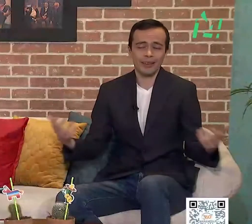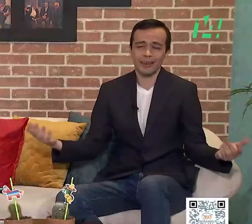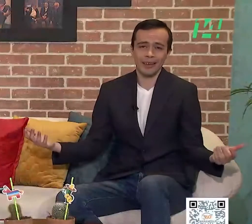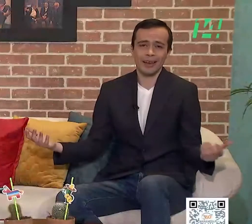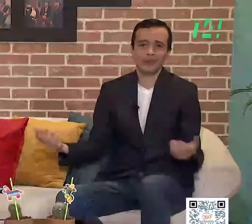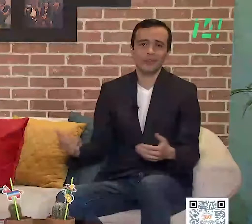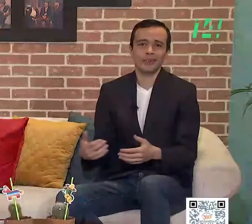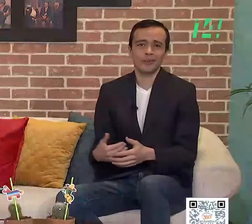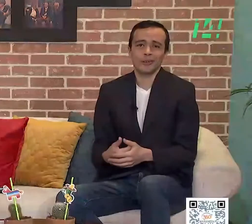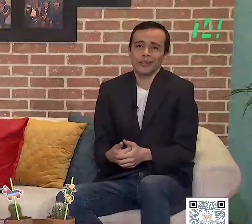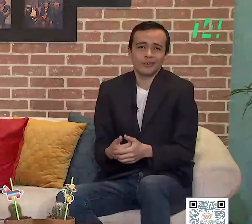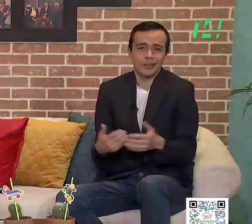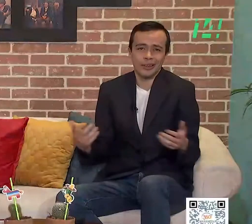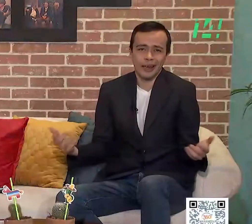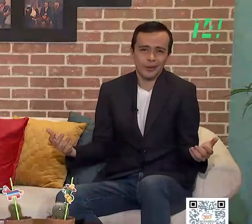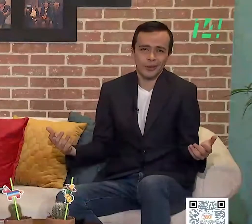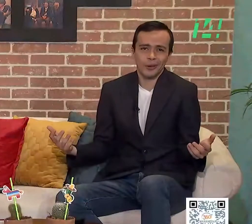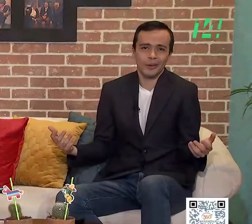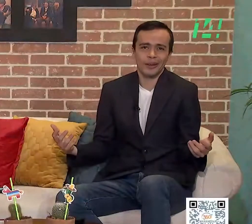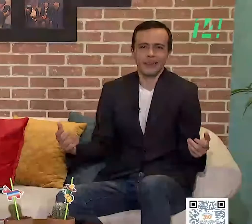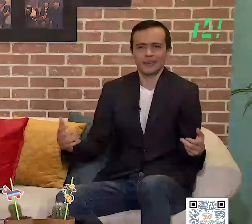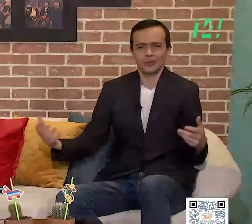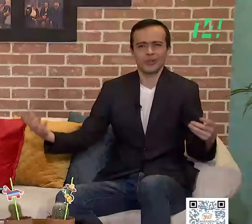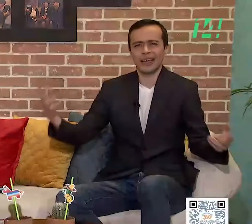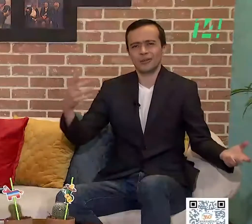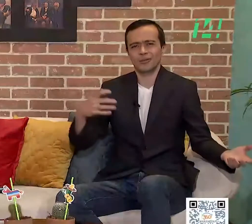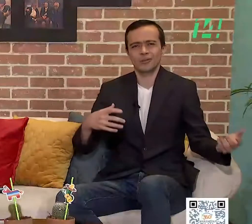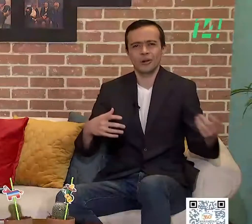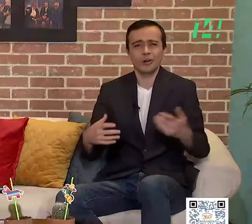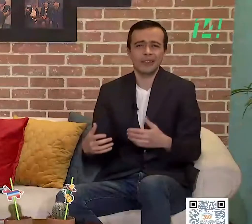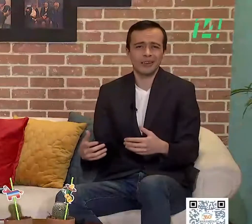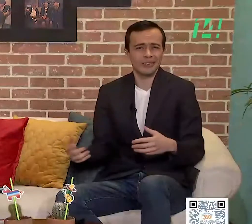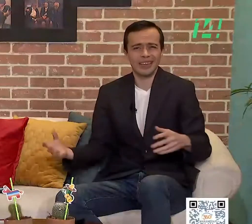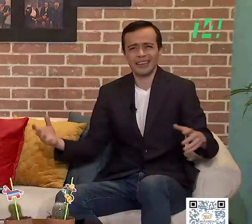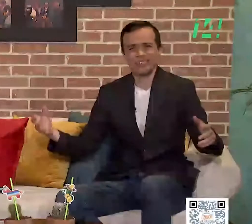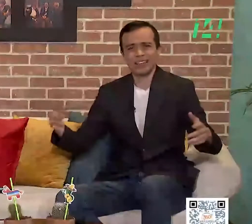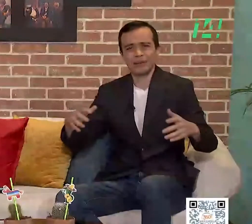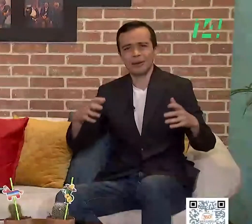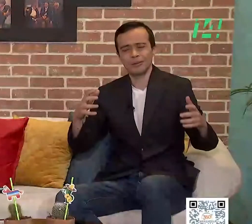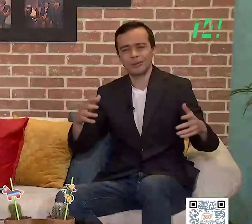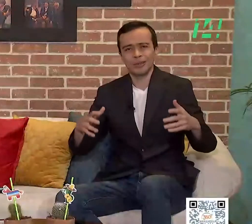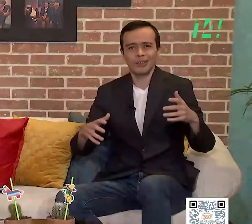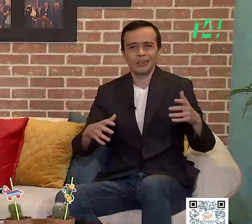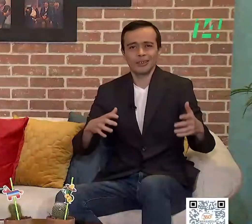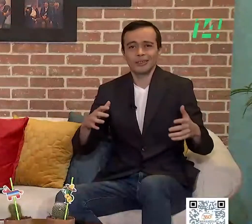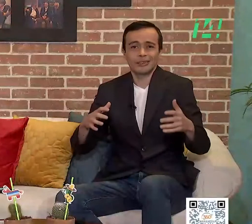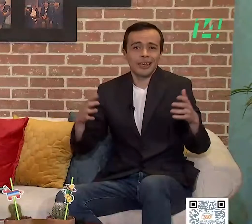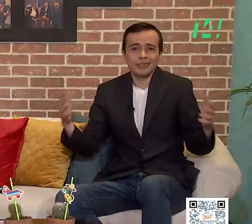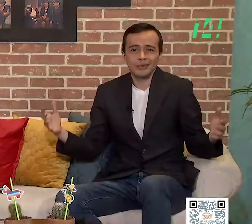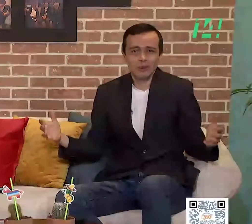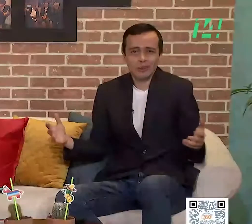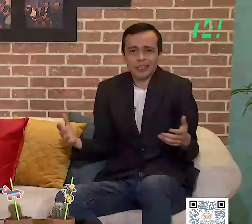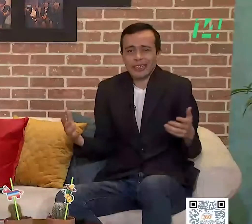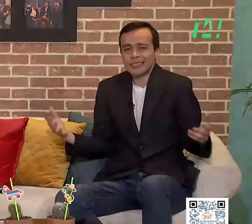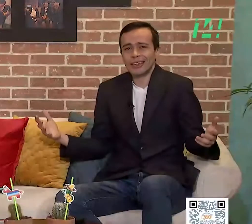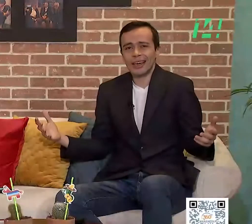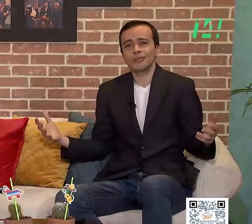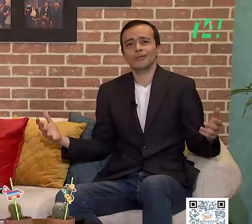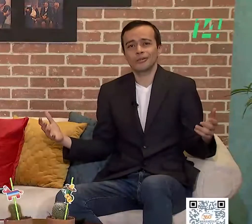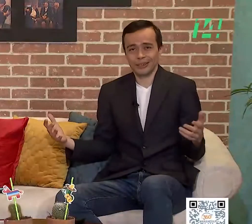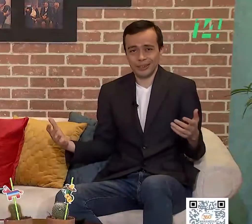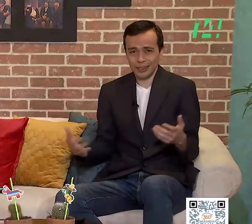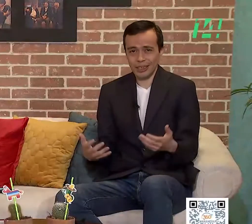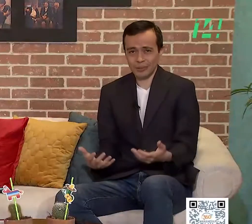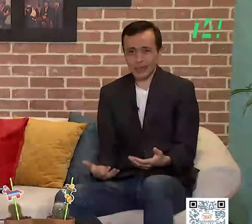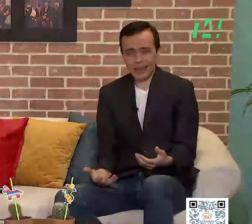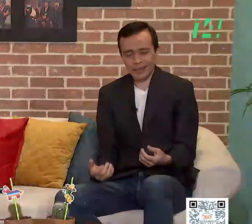también tenía un escritorio desordenado y sus gatos uno lo iba a entrevistar y saltaban como 10 12 15